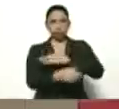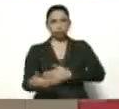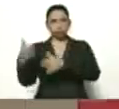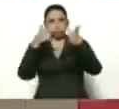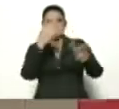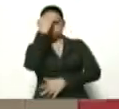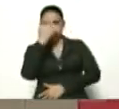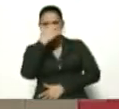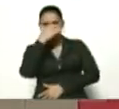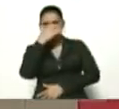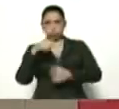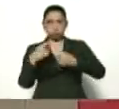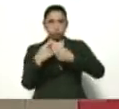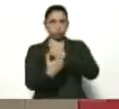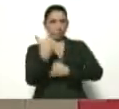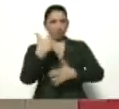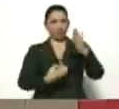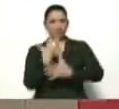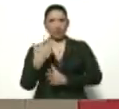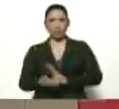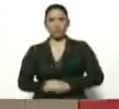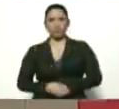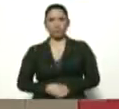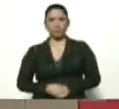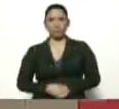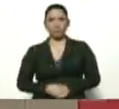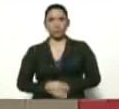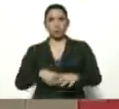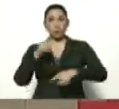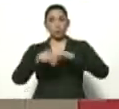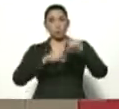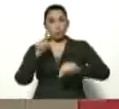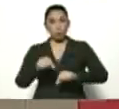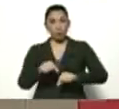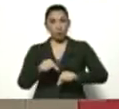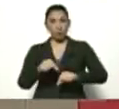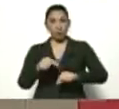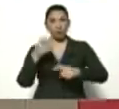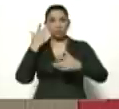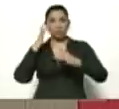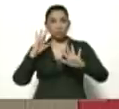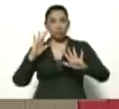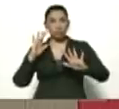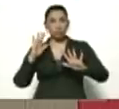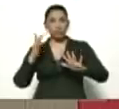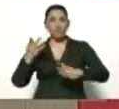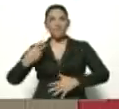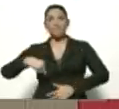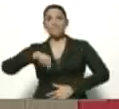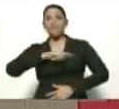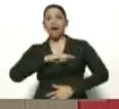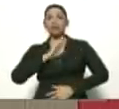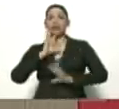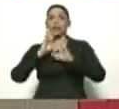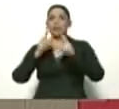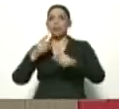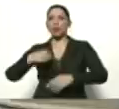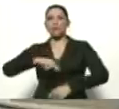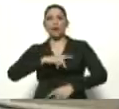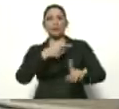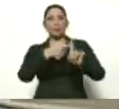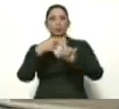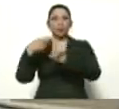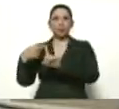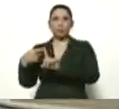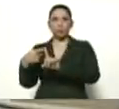desertores del 3 de mayo eran tweets que trataban de sembrar falsos testimonios falsos positivos